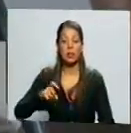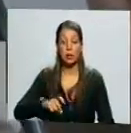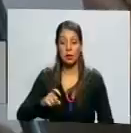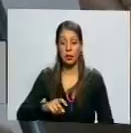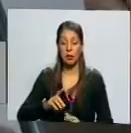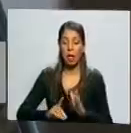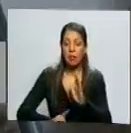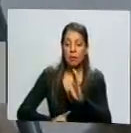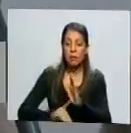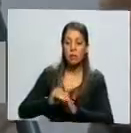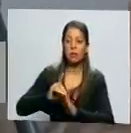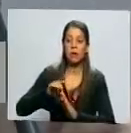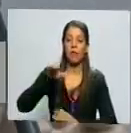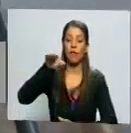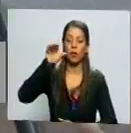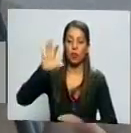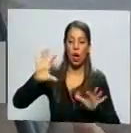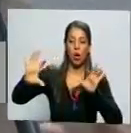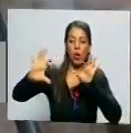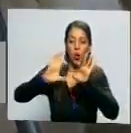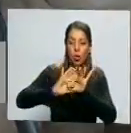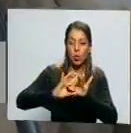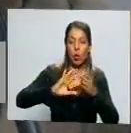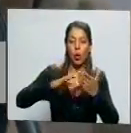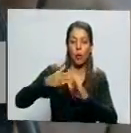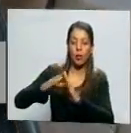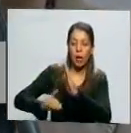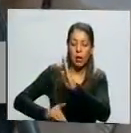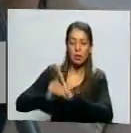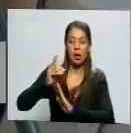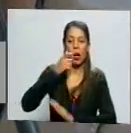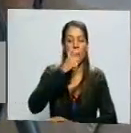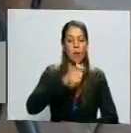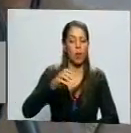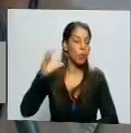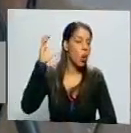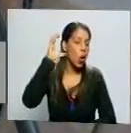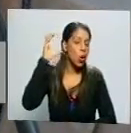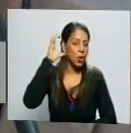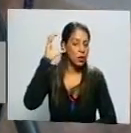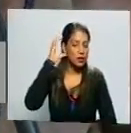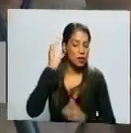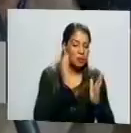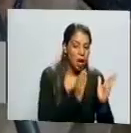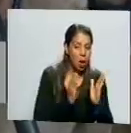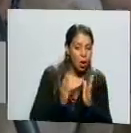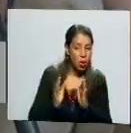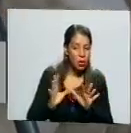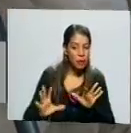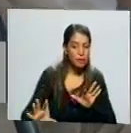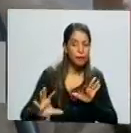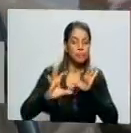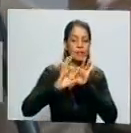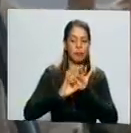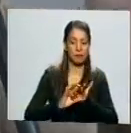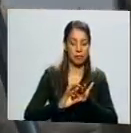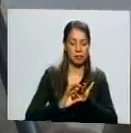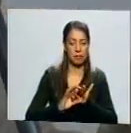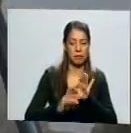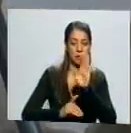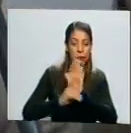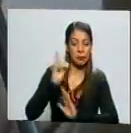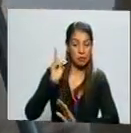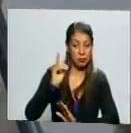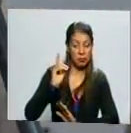nuestro futuro con el poder popular, con el pueblo consciente y organizado, porque es una tarea central que además